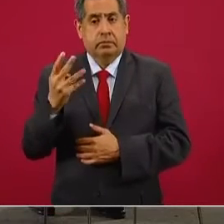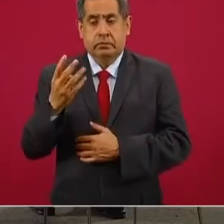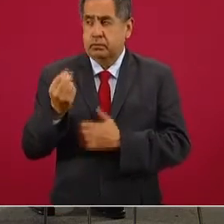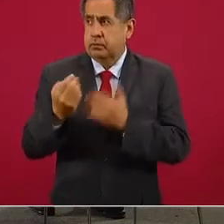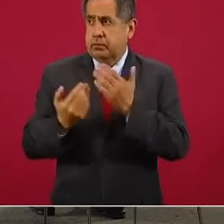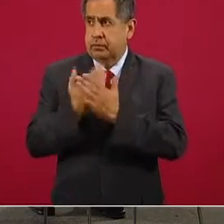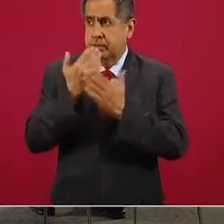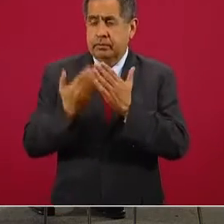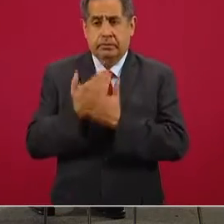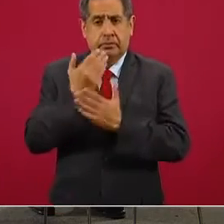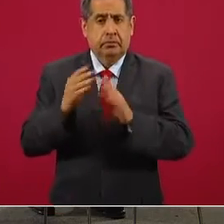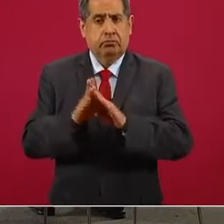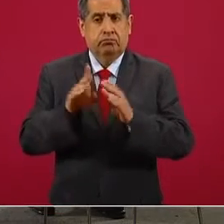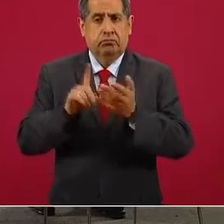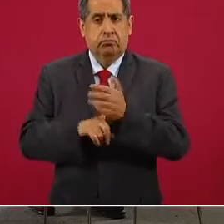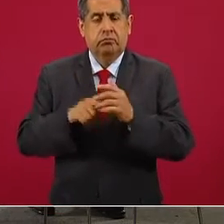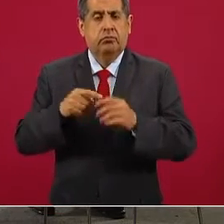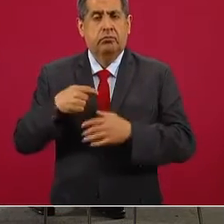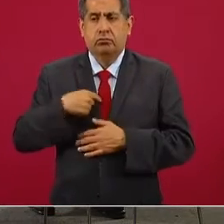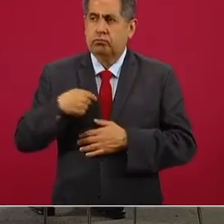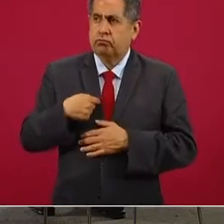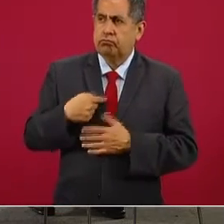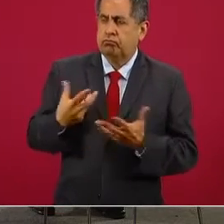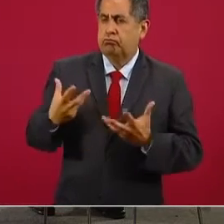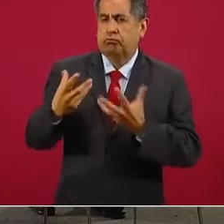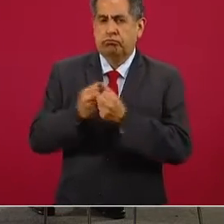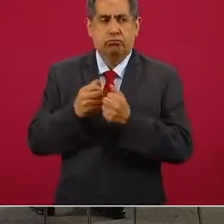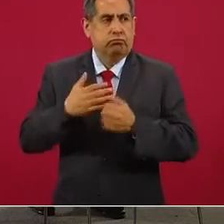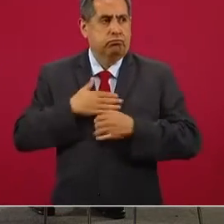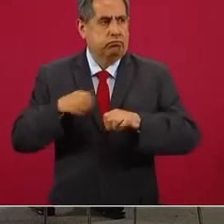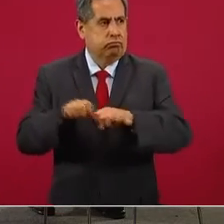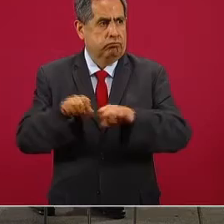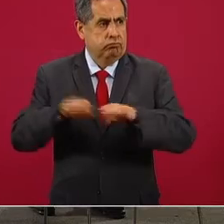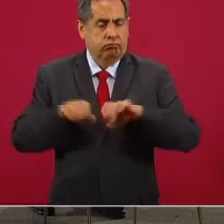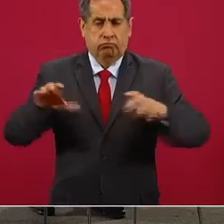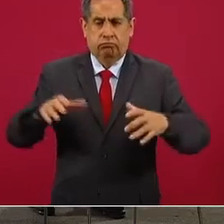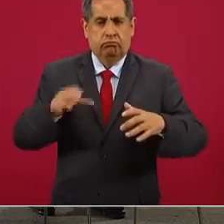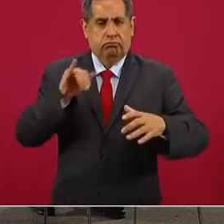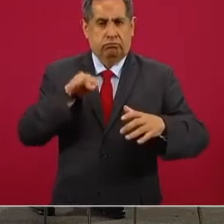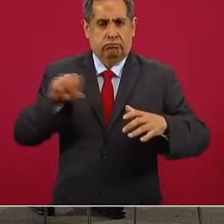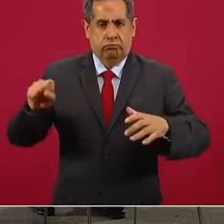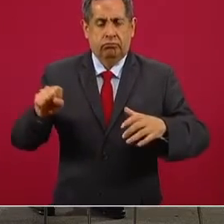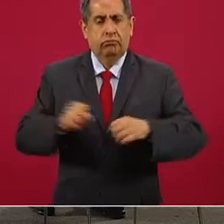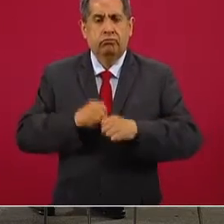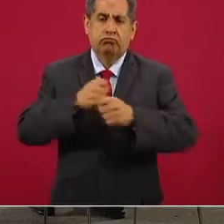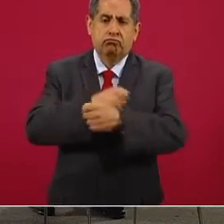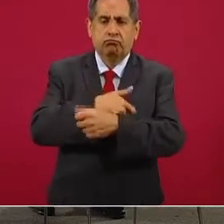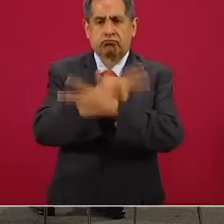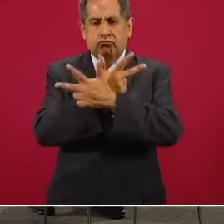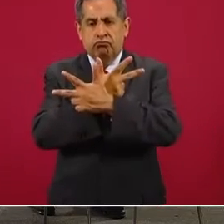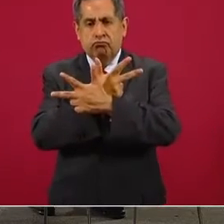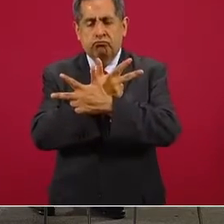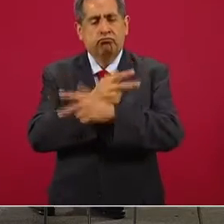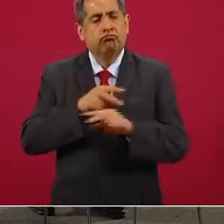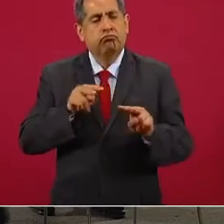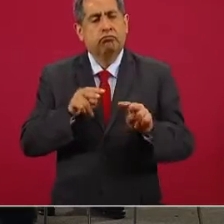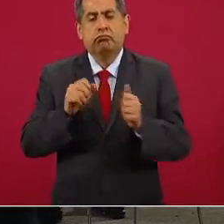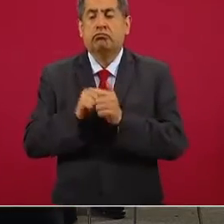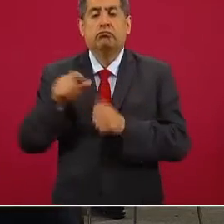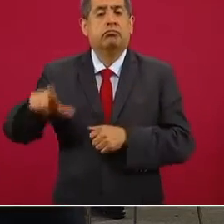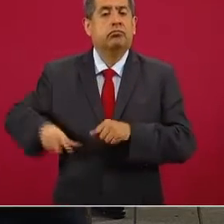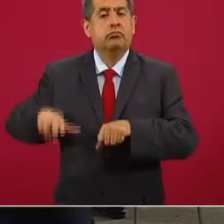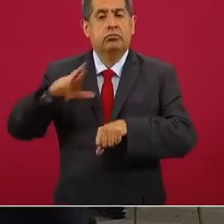mañana estaba yo con otra parte del equipo del Seguro Social en una videoconferencia con el